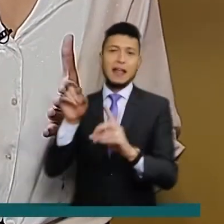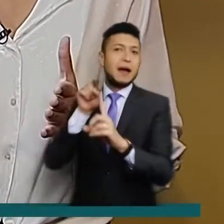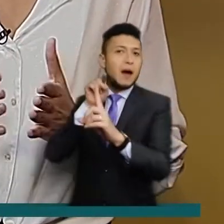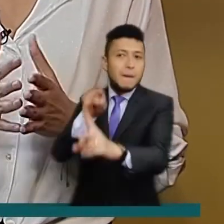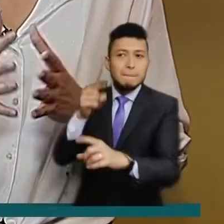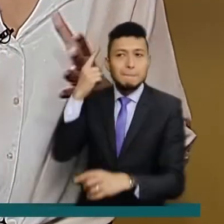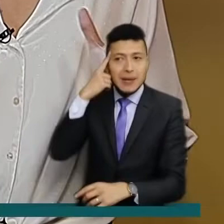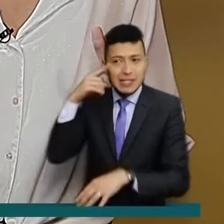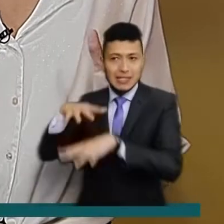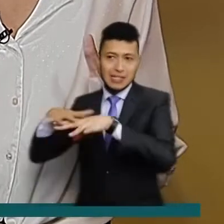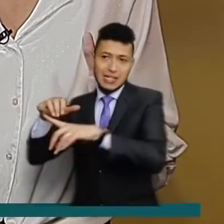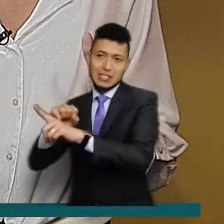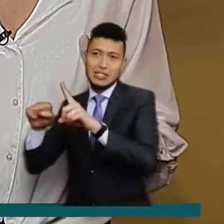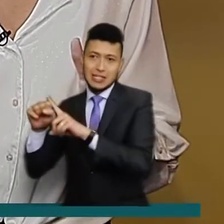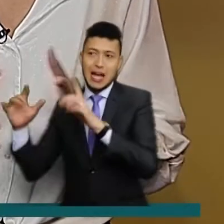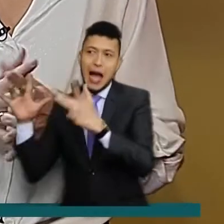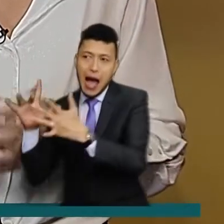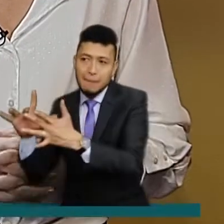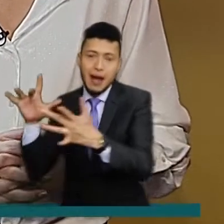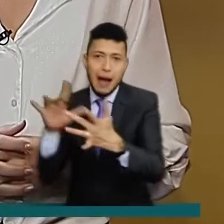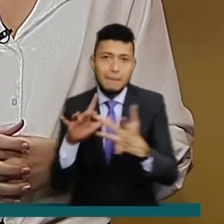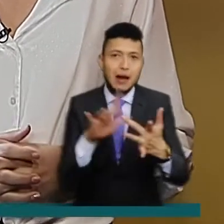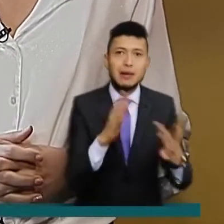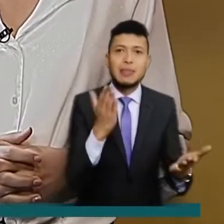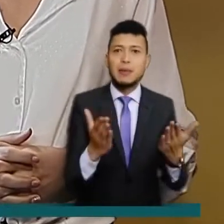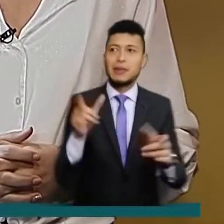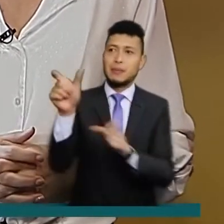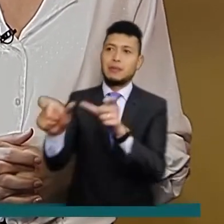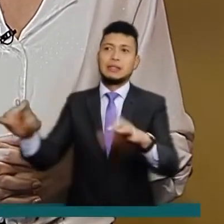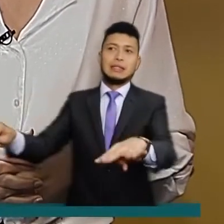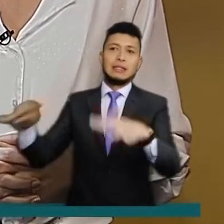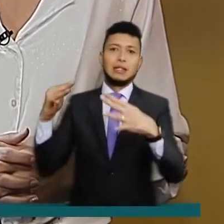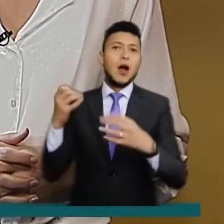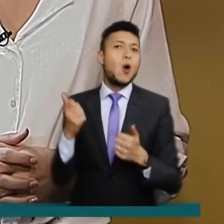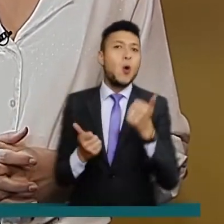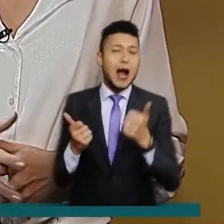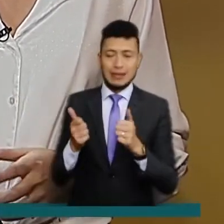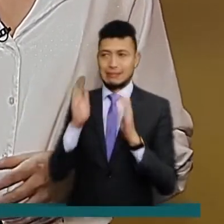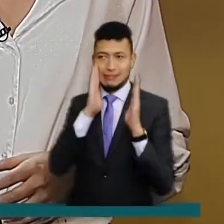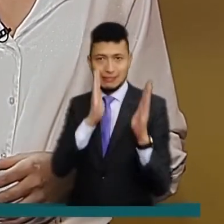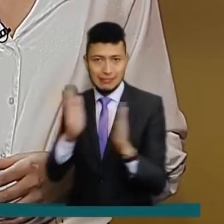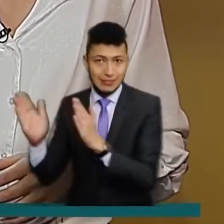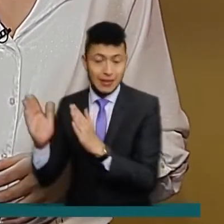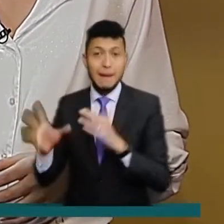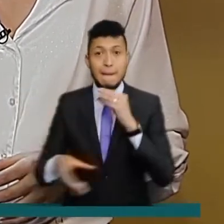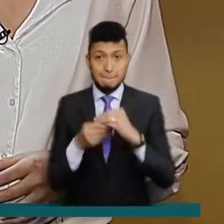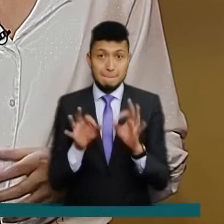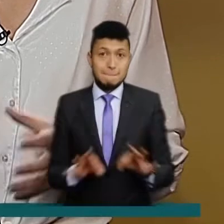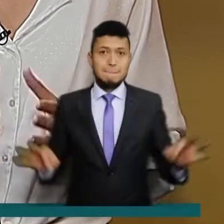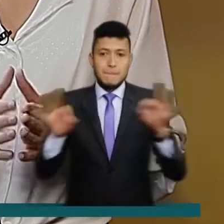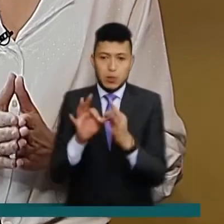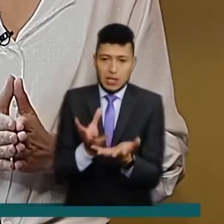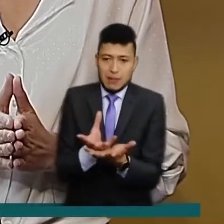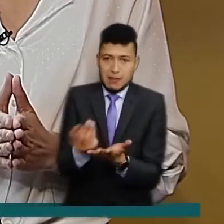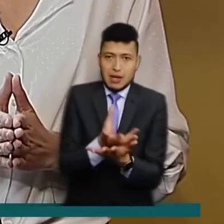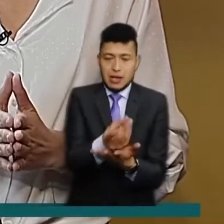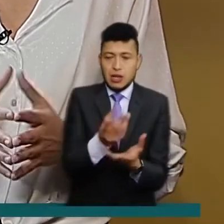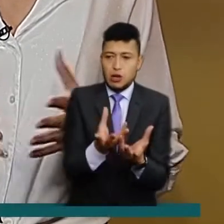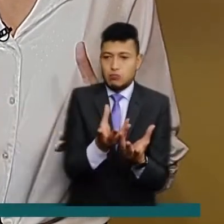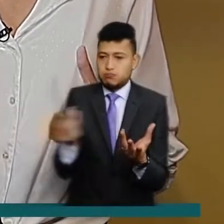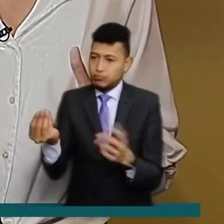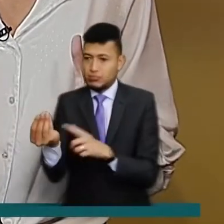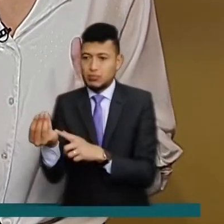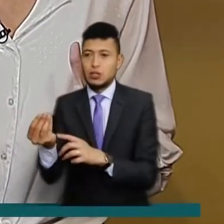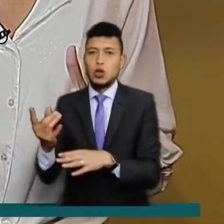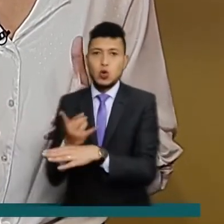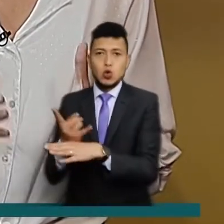calidad y pensado para las distintas redes sociales, de acuerdo al público al que deseemos llegar. Es muy importante también hacer una segmentación de mercado